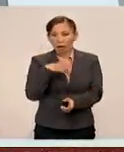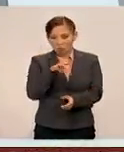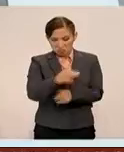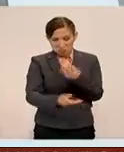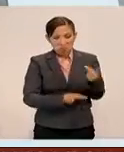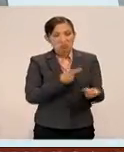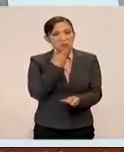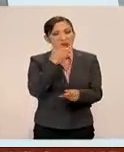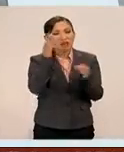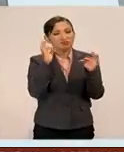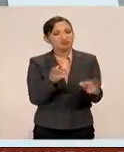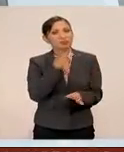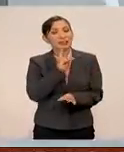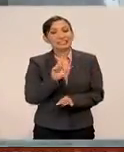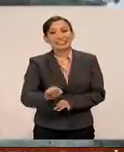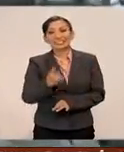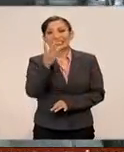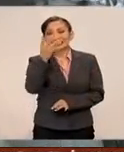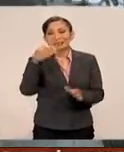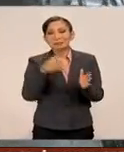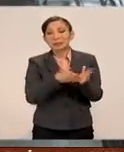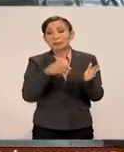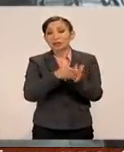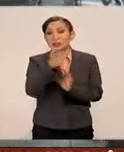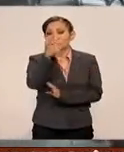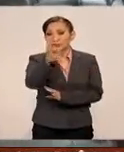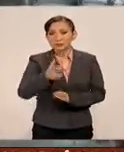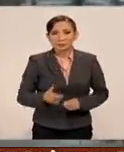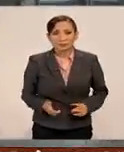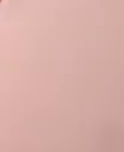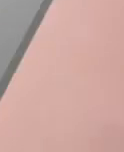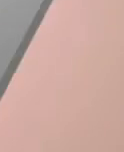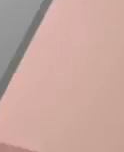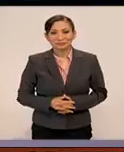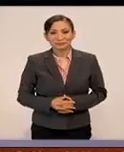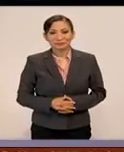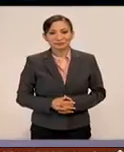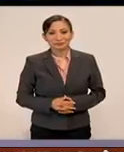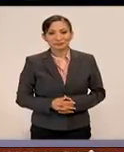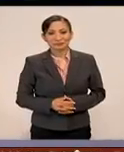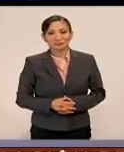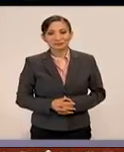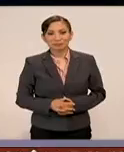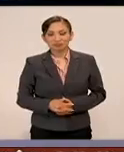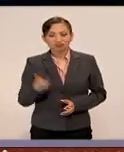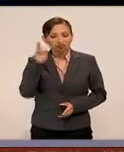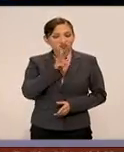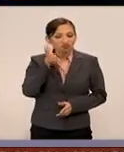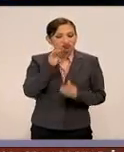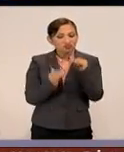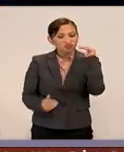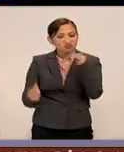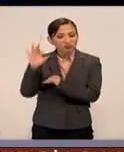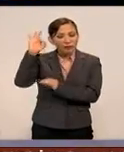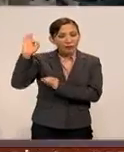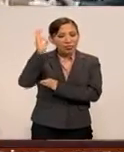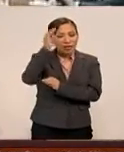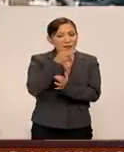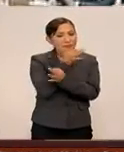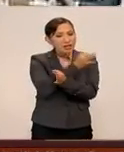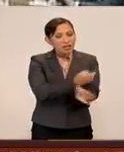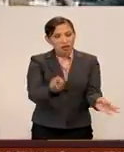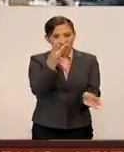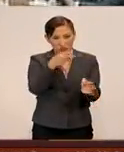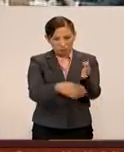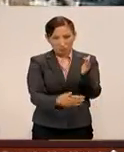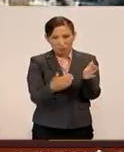para Pemex por 73 mil millones de pesos. La Auditoría Superior de la Federación informó que durante